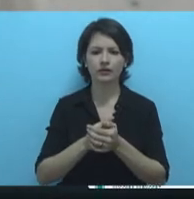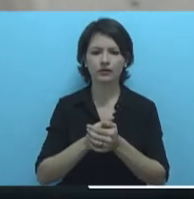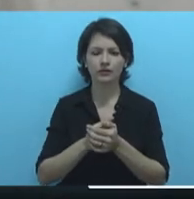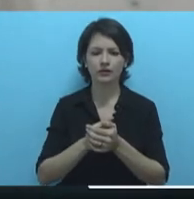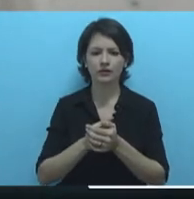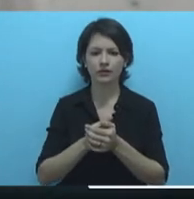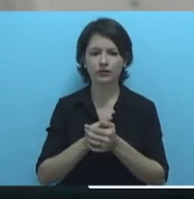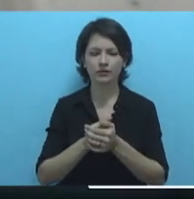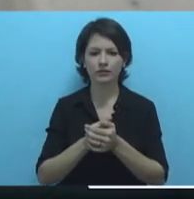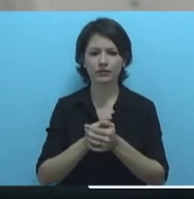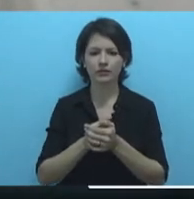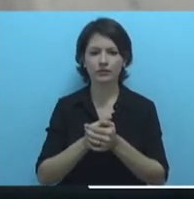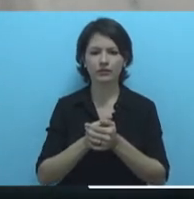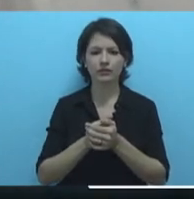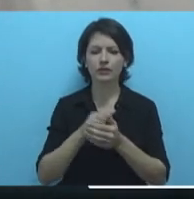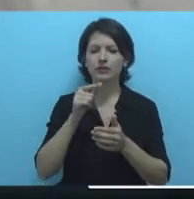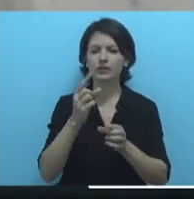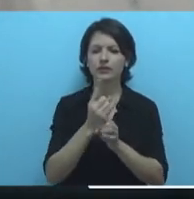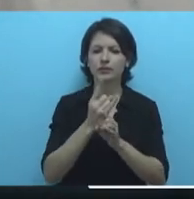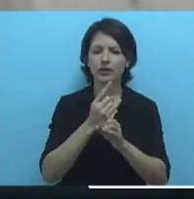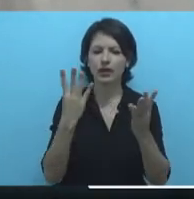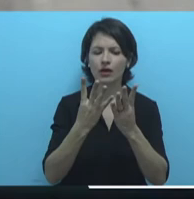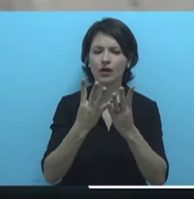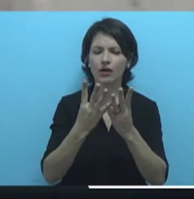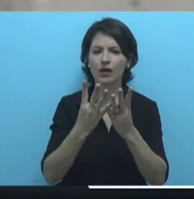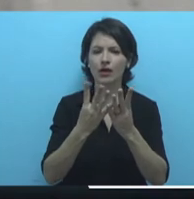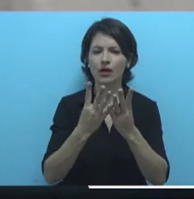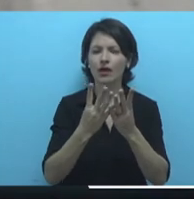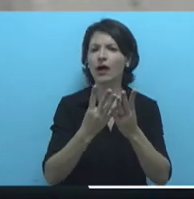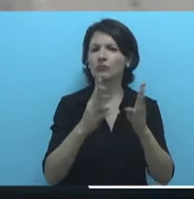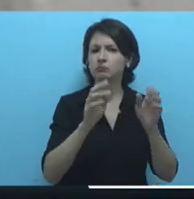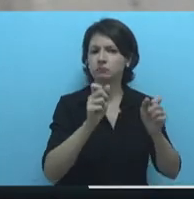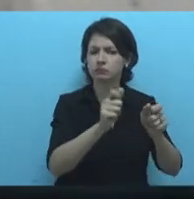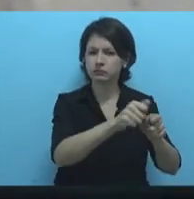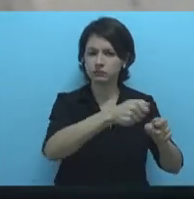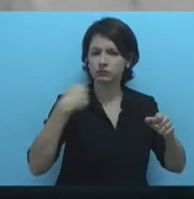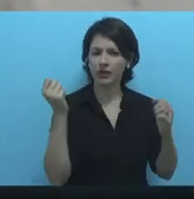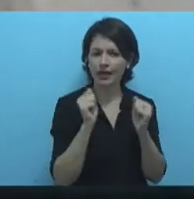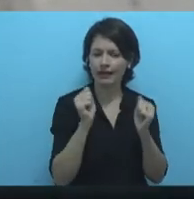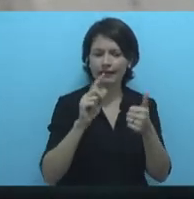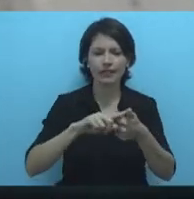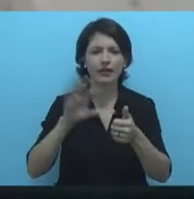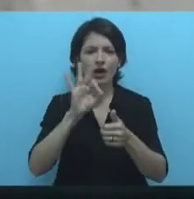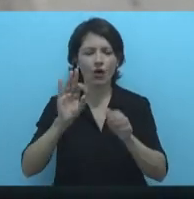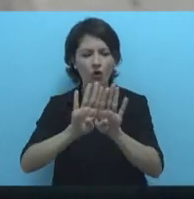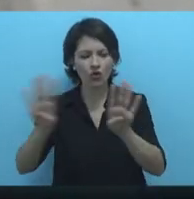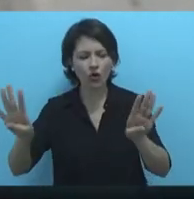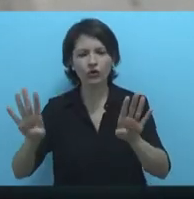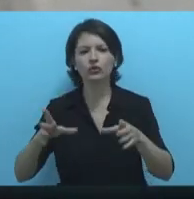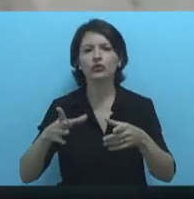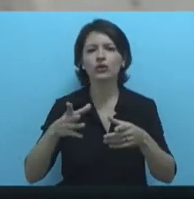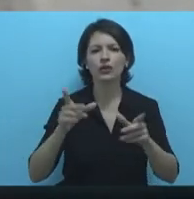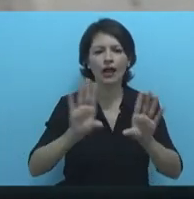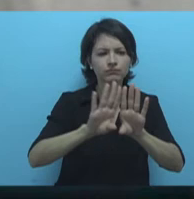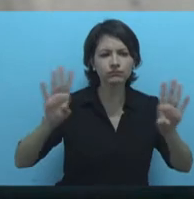la supervisión de otros parados deberán disponer de donde las soldaderas provistas de alimentos libres de gluten aptos para celíacos